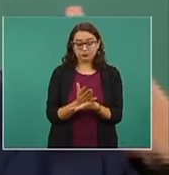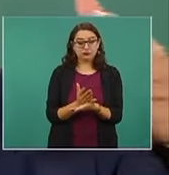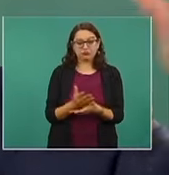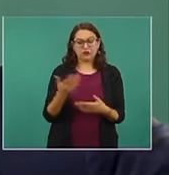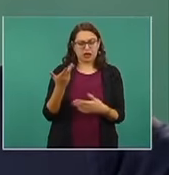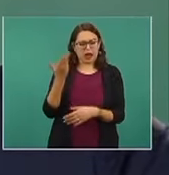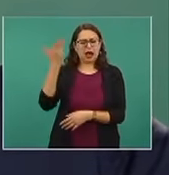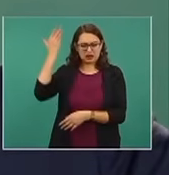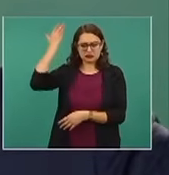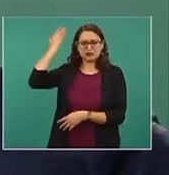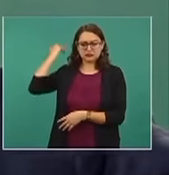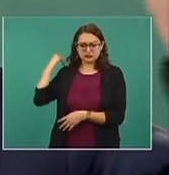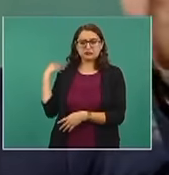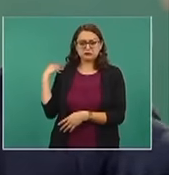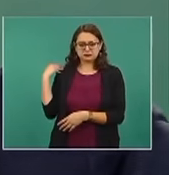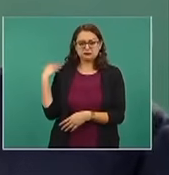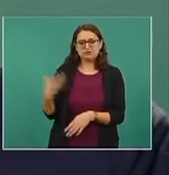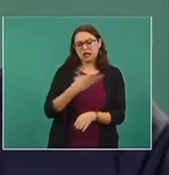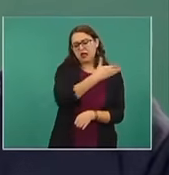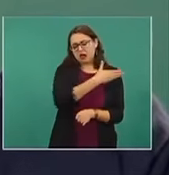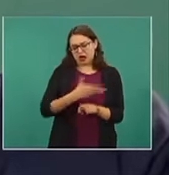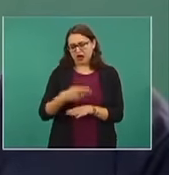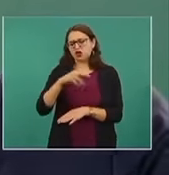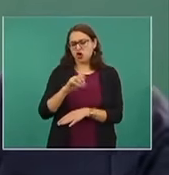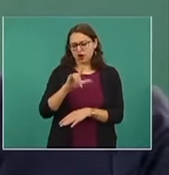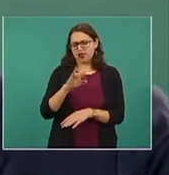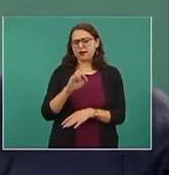Eso fue durante todo el periodo neoliberal,